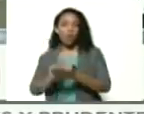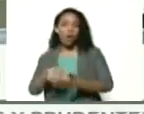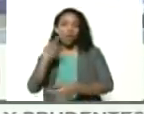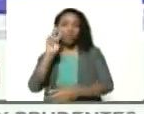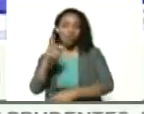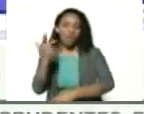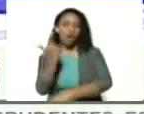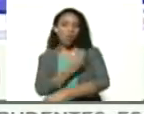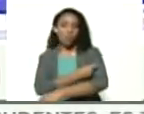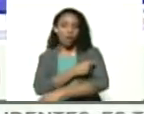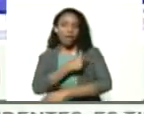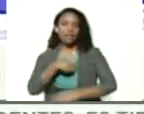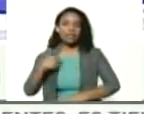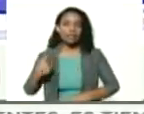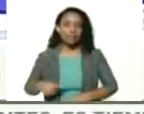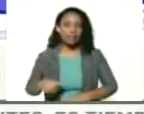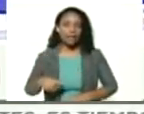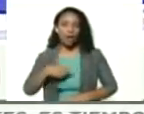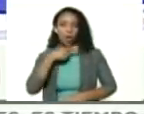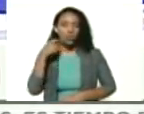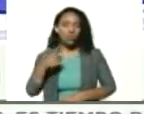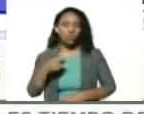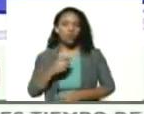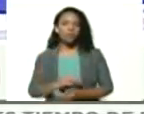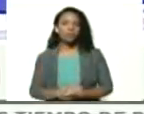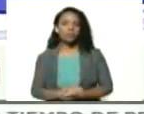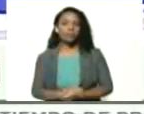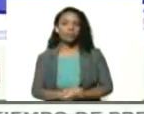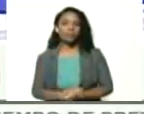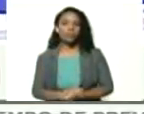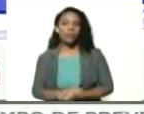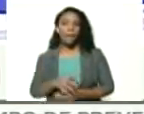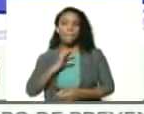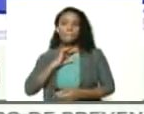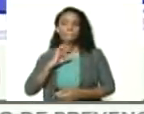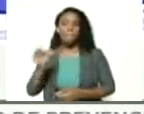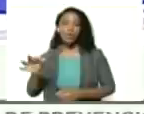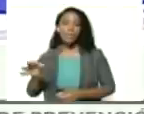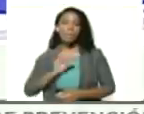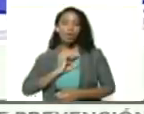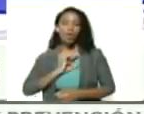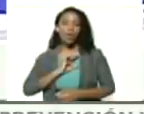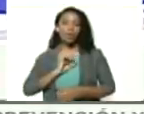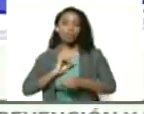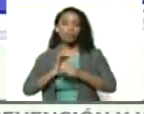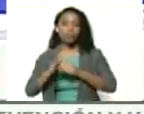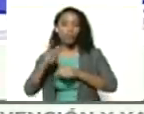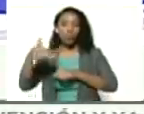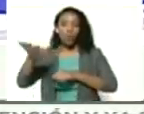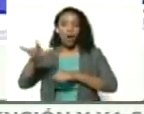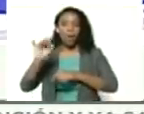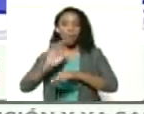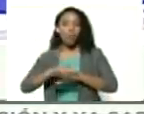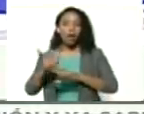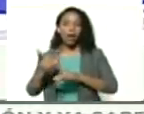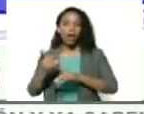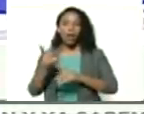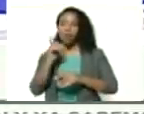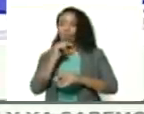vacunas, china, rusa, se les ha pegado el coronavirus por ahí porque se han